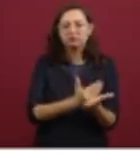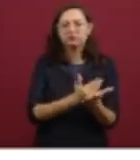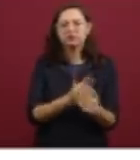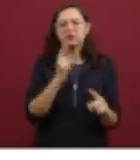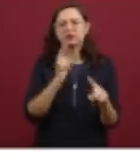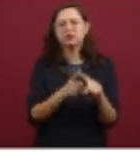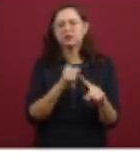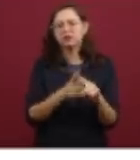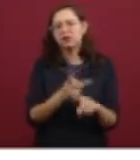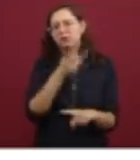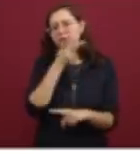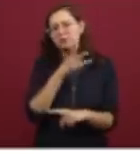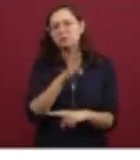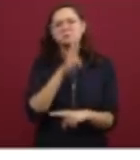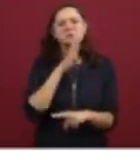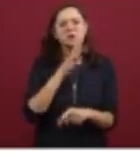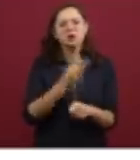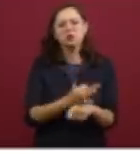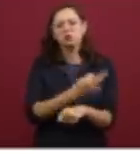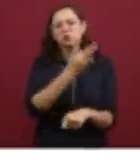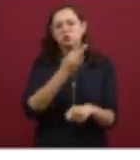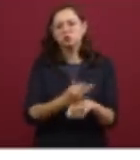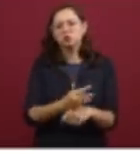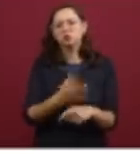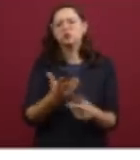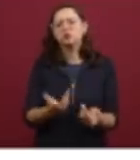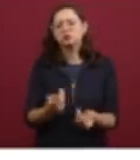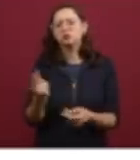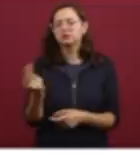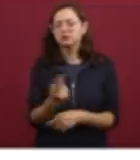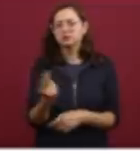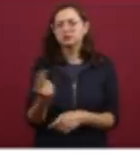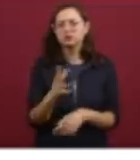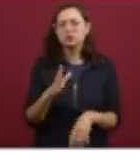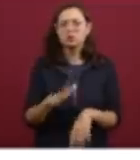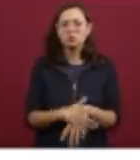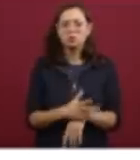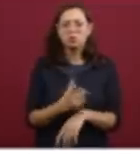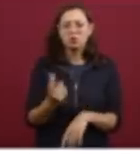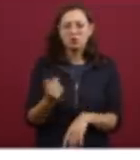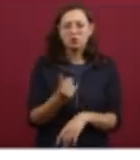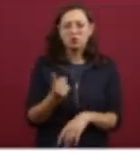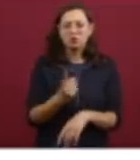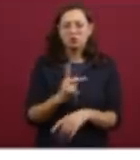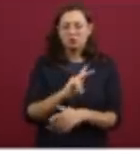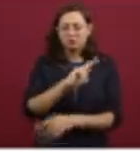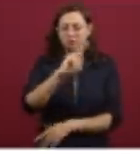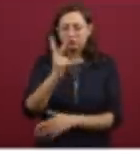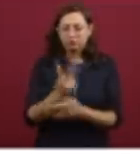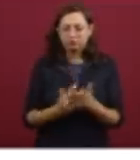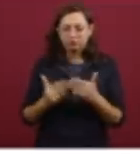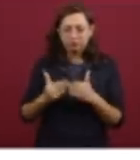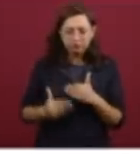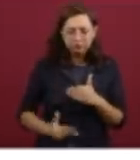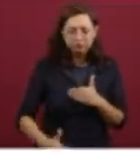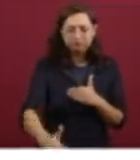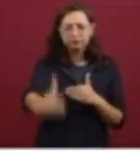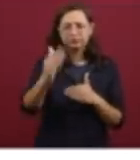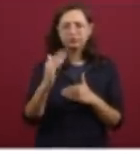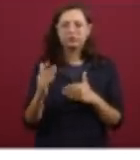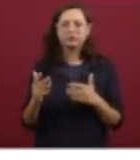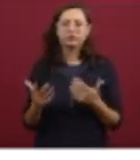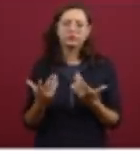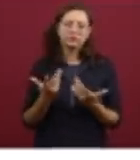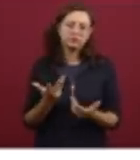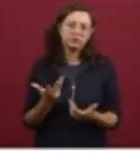quiénes son los papás, las mamás, los tutores, porque además el programa tendrá hacia adelante un esquema